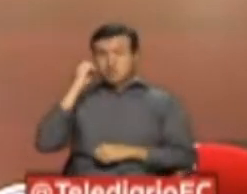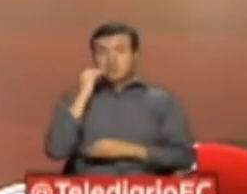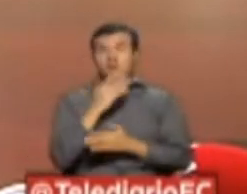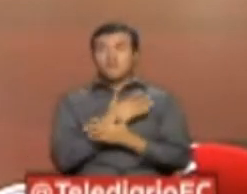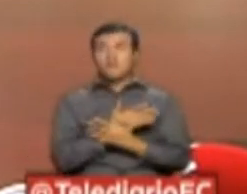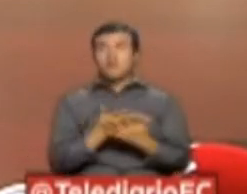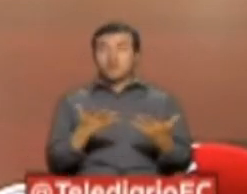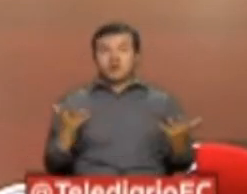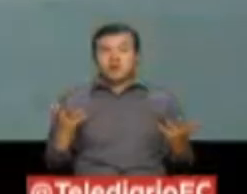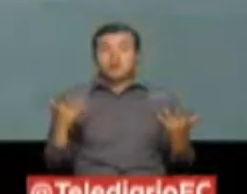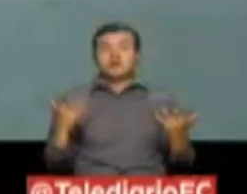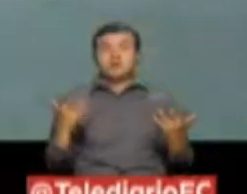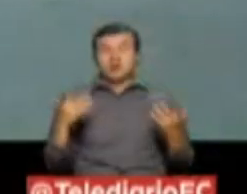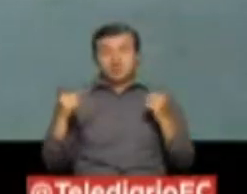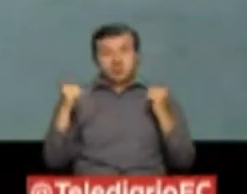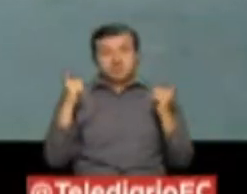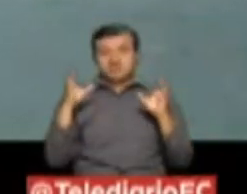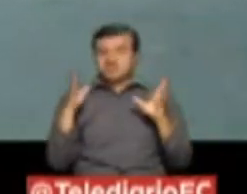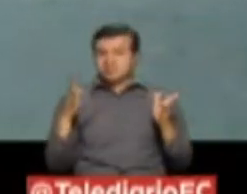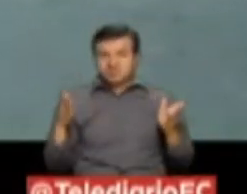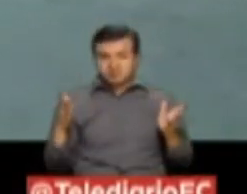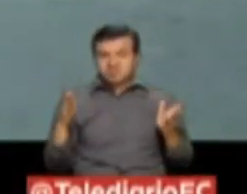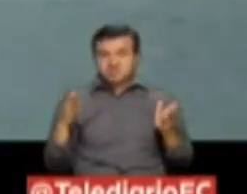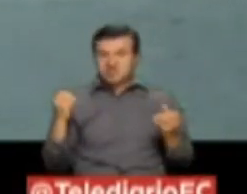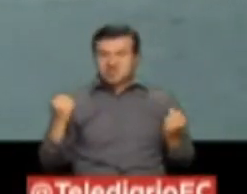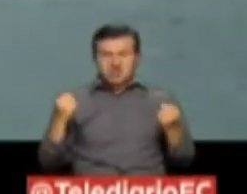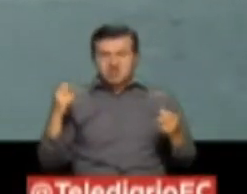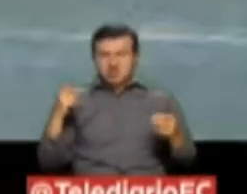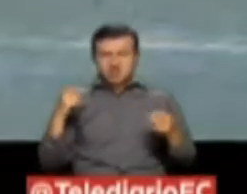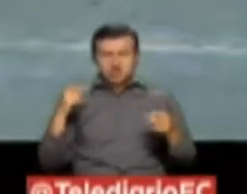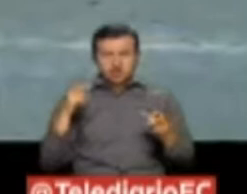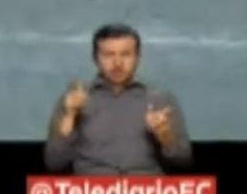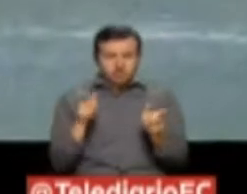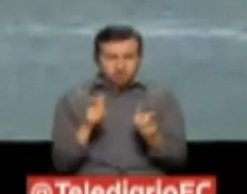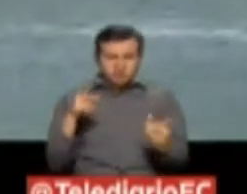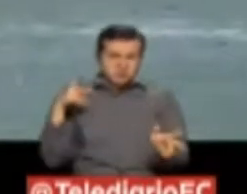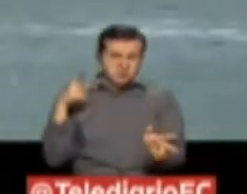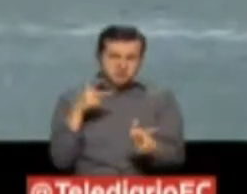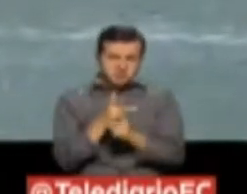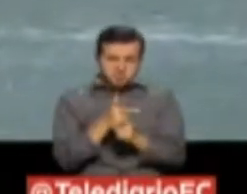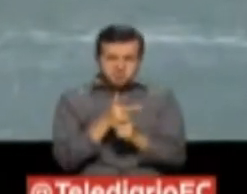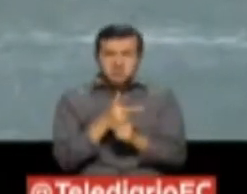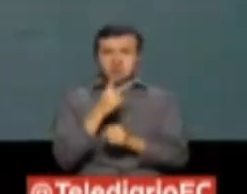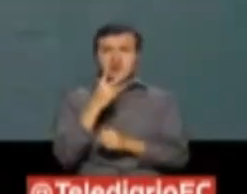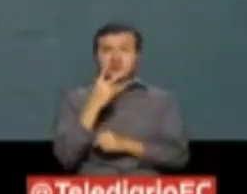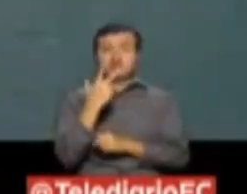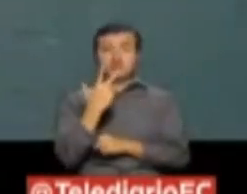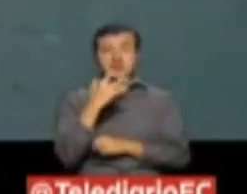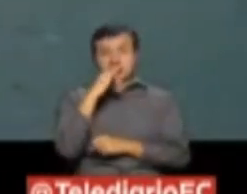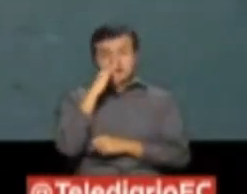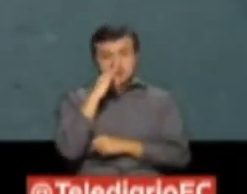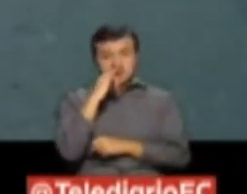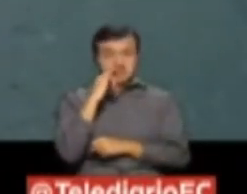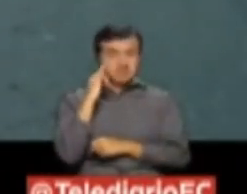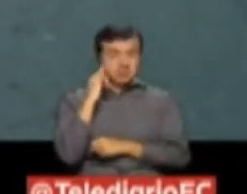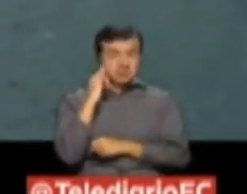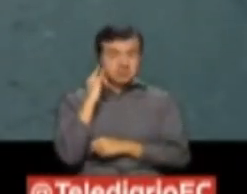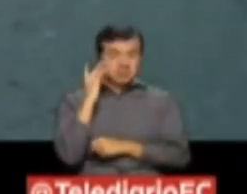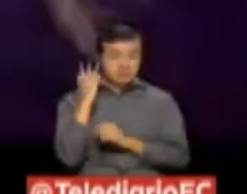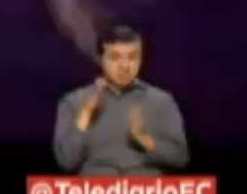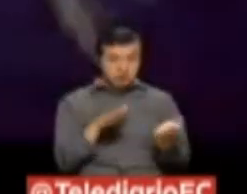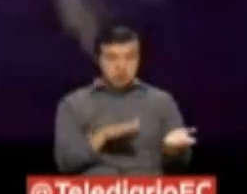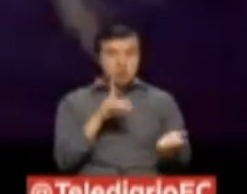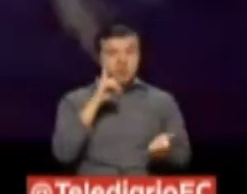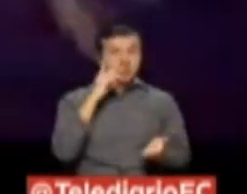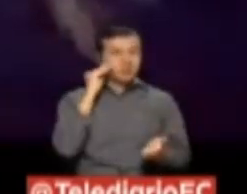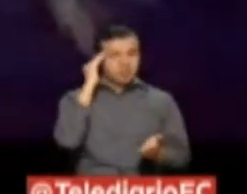bus de ccoo-a trans perdió el control se fue sobre un vehículo pequeño y produjo la muerte de tres menores de edad y un adulto luego se